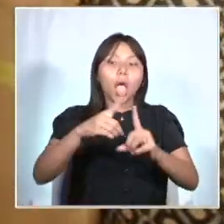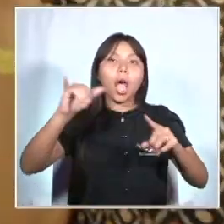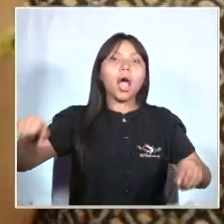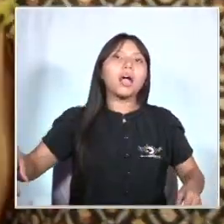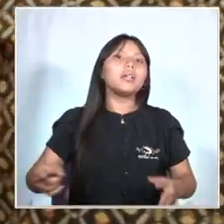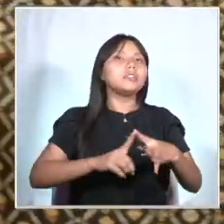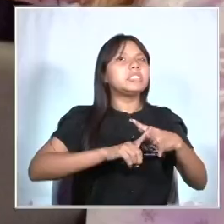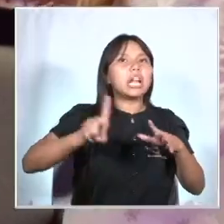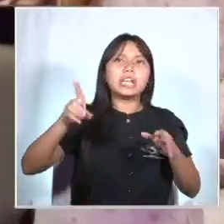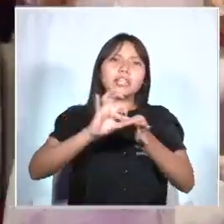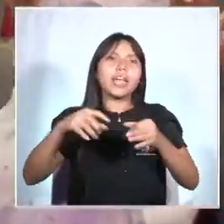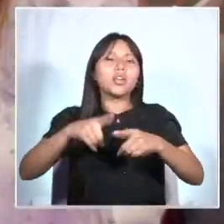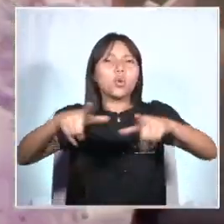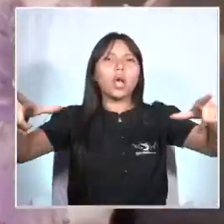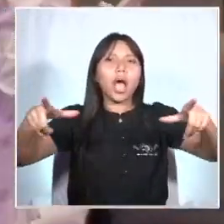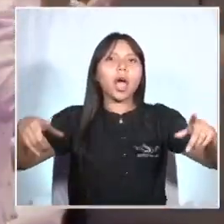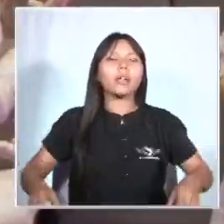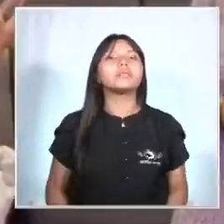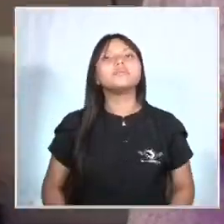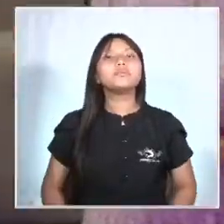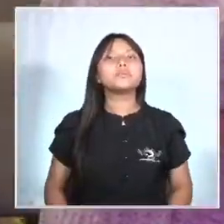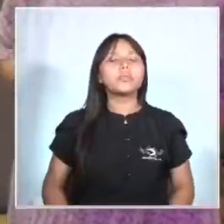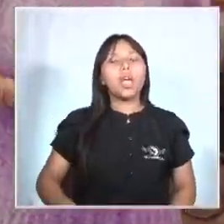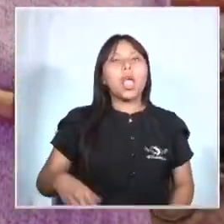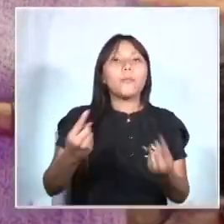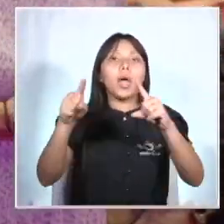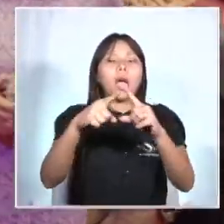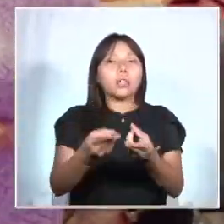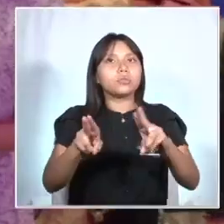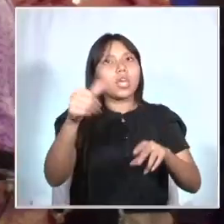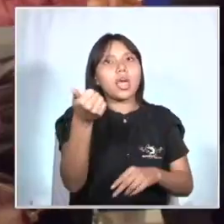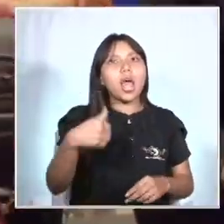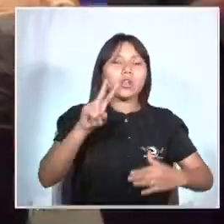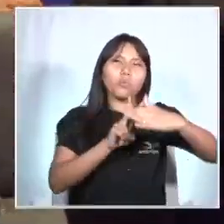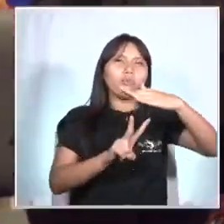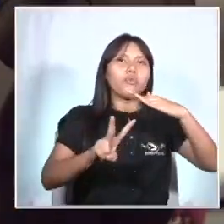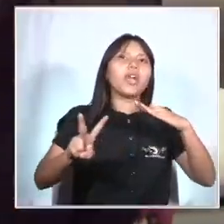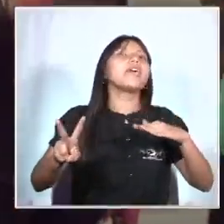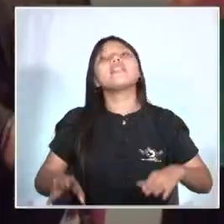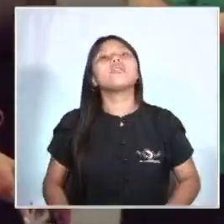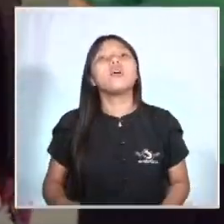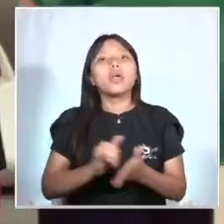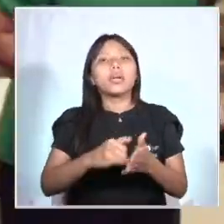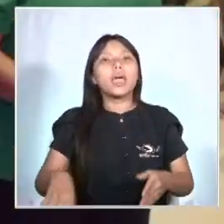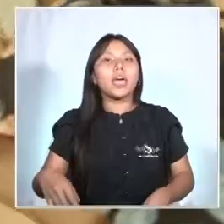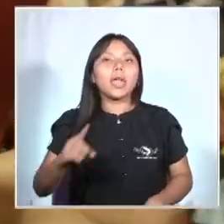lugar. Pero vas a levantar tu dedo profético y le vas a apuntar a aquel que está bajo tus